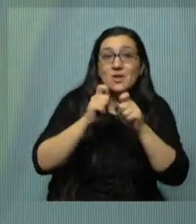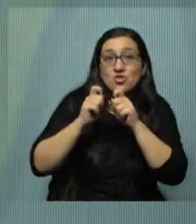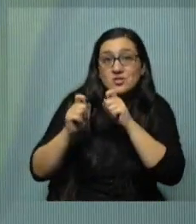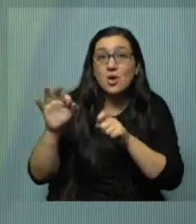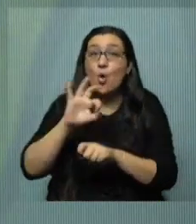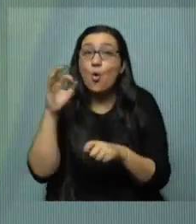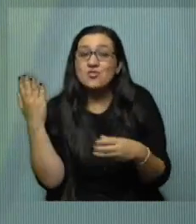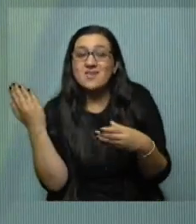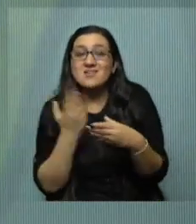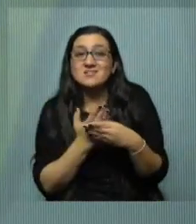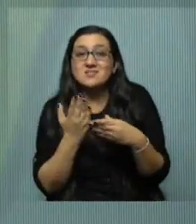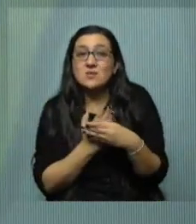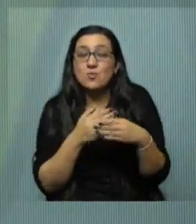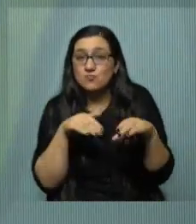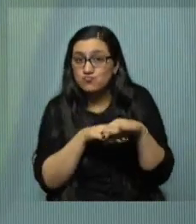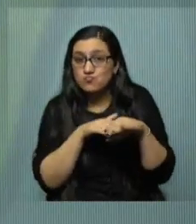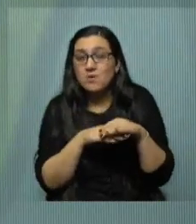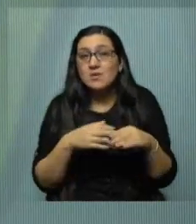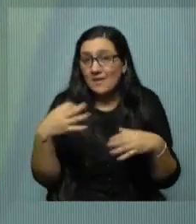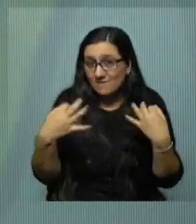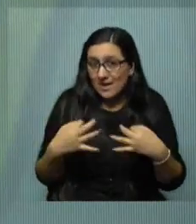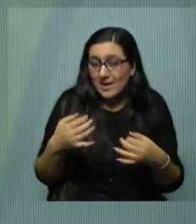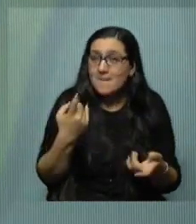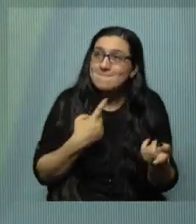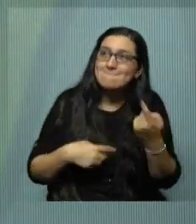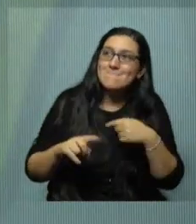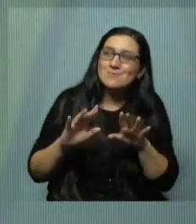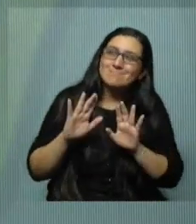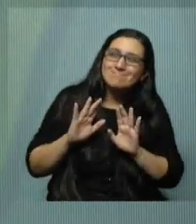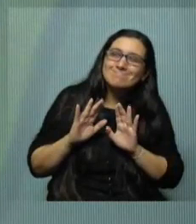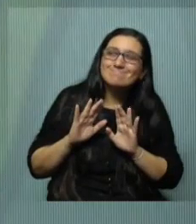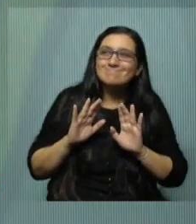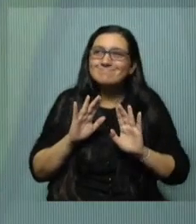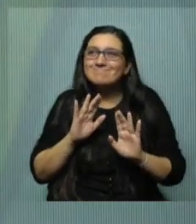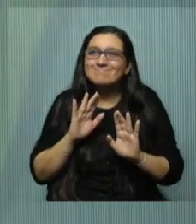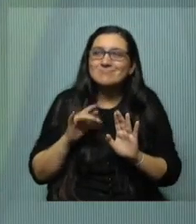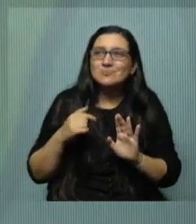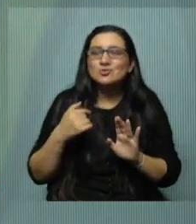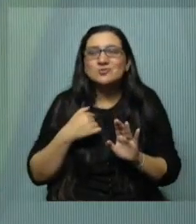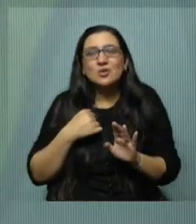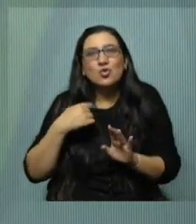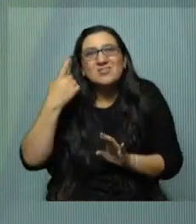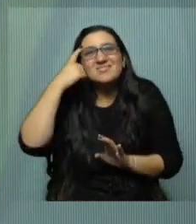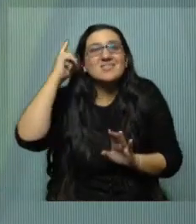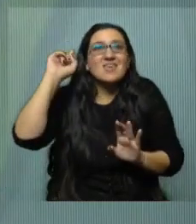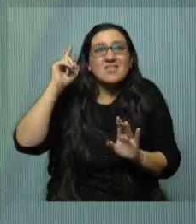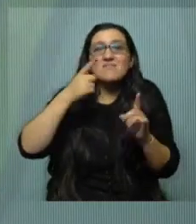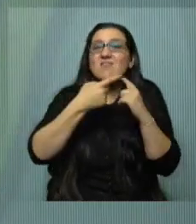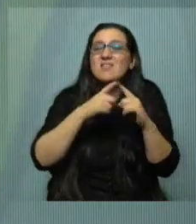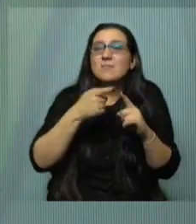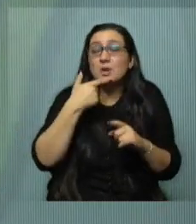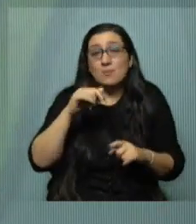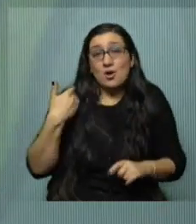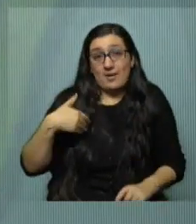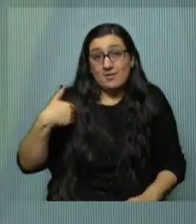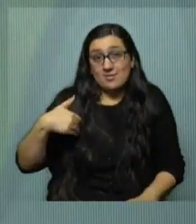archivo, y están muy bien. Pero uno por ahí va teniendo otras influencias, ¿no? Sobre todo en Argentina,